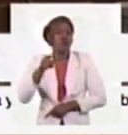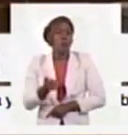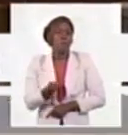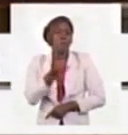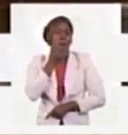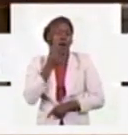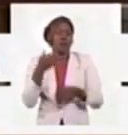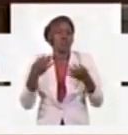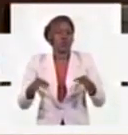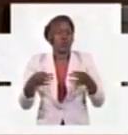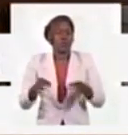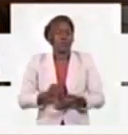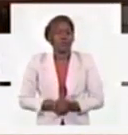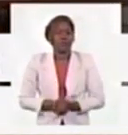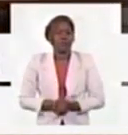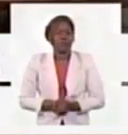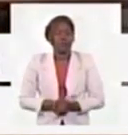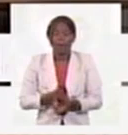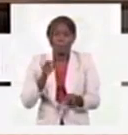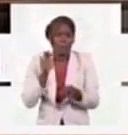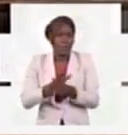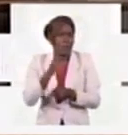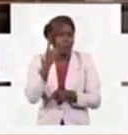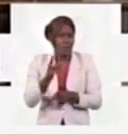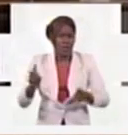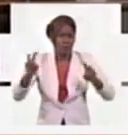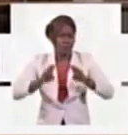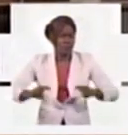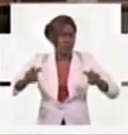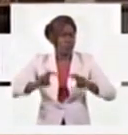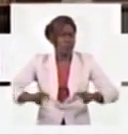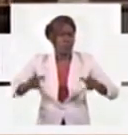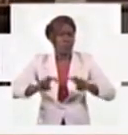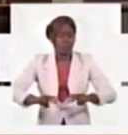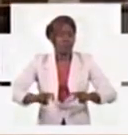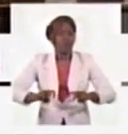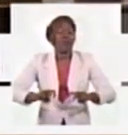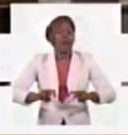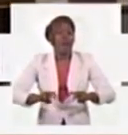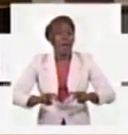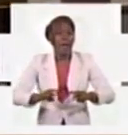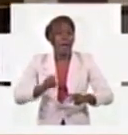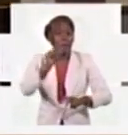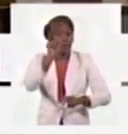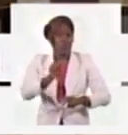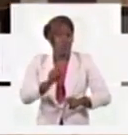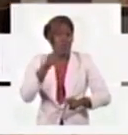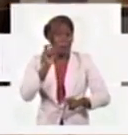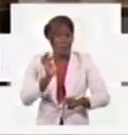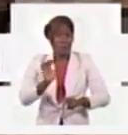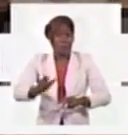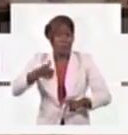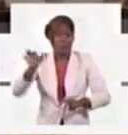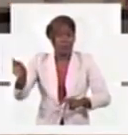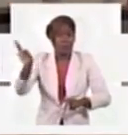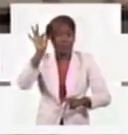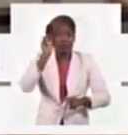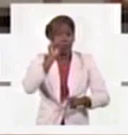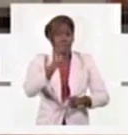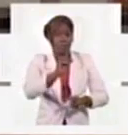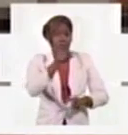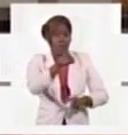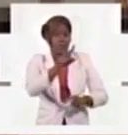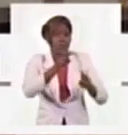el descubrimiento de documentos clasificados de Biden, Garland recurrió al fiscal federal John Lauch de Chicago,